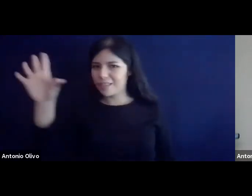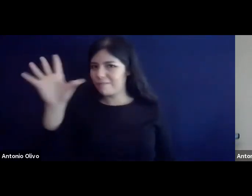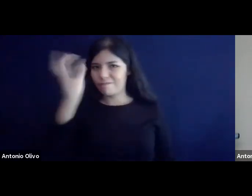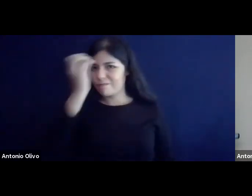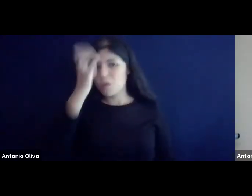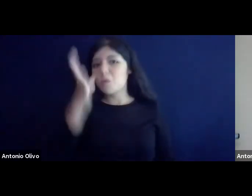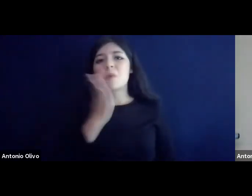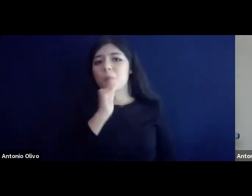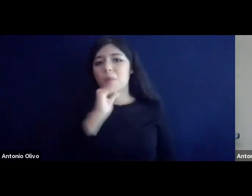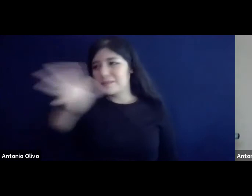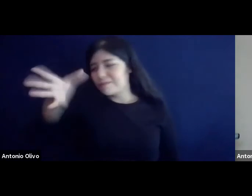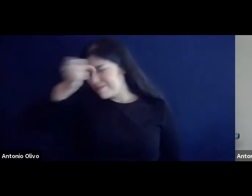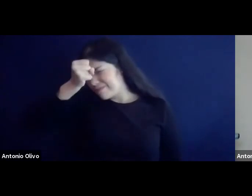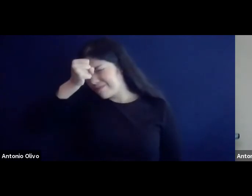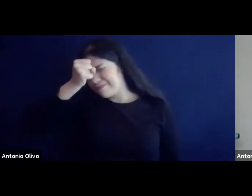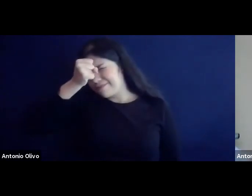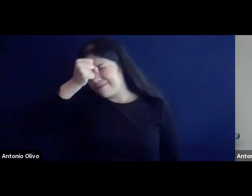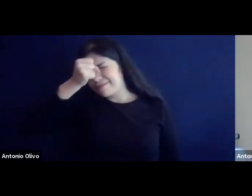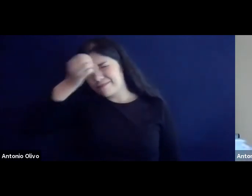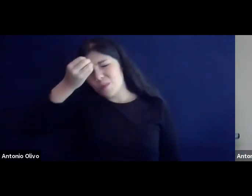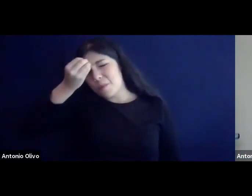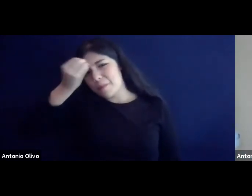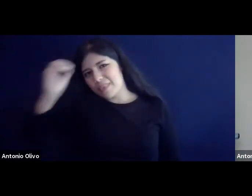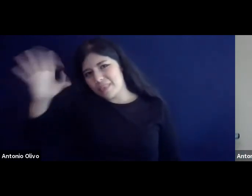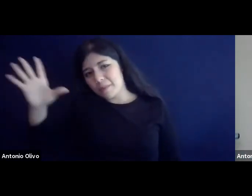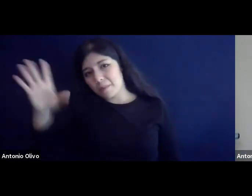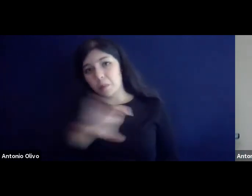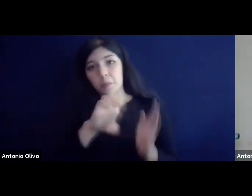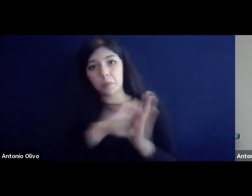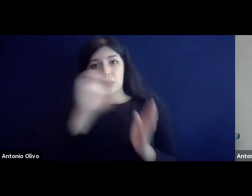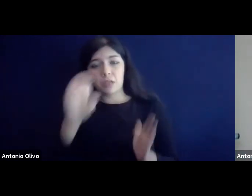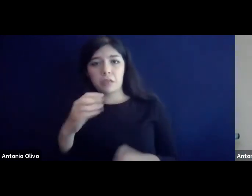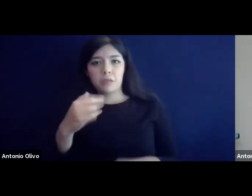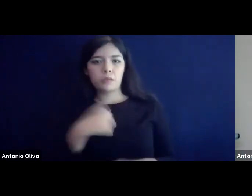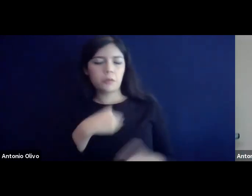mi IFE, estoy viendo mis cosas y te agarra un pánico porque no sabes de quién son.